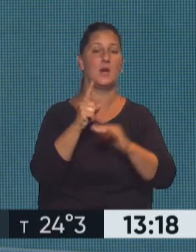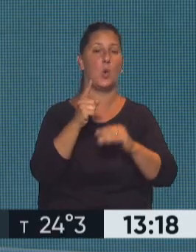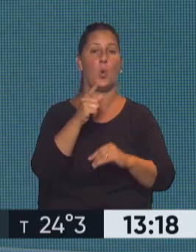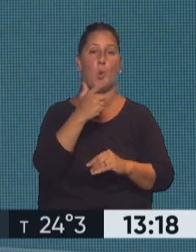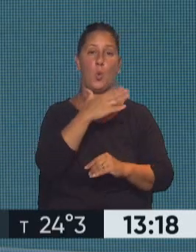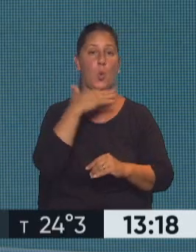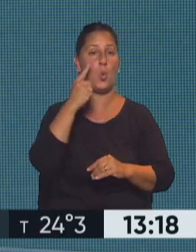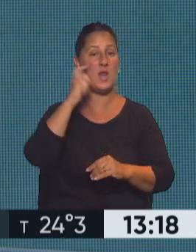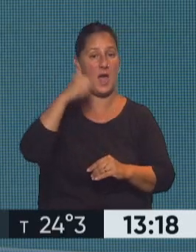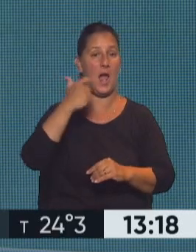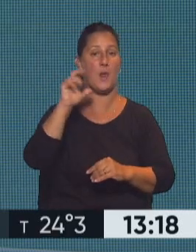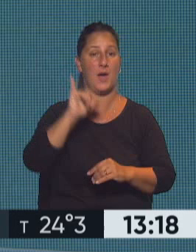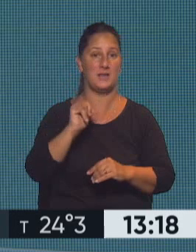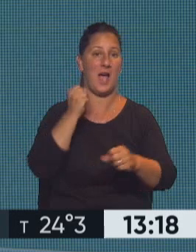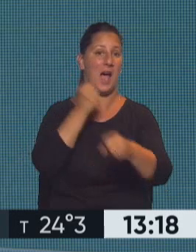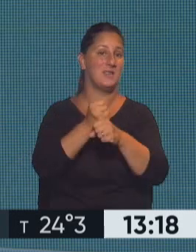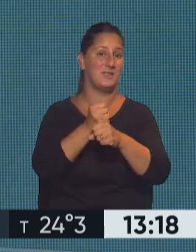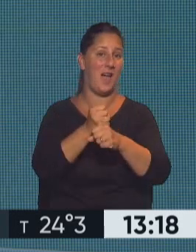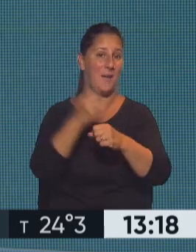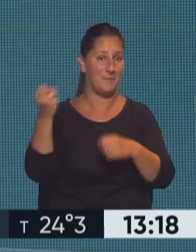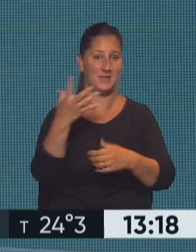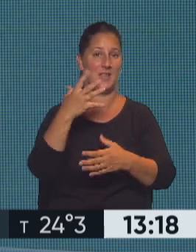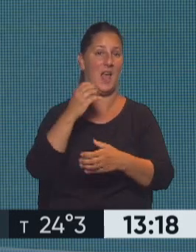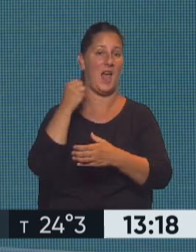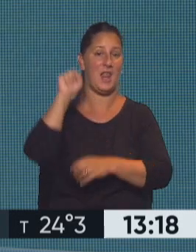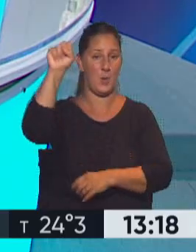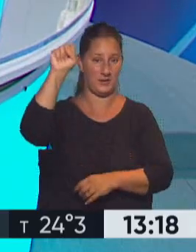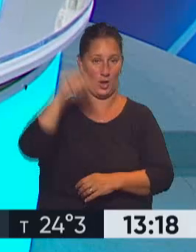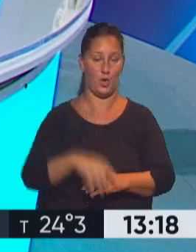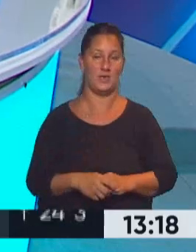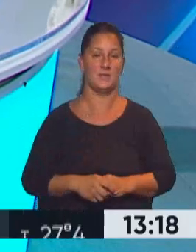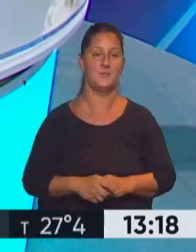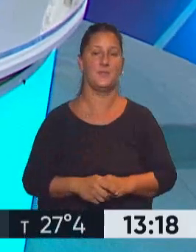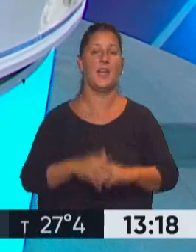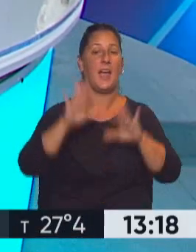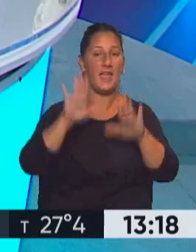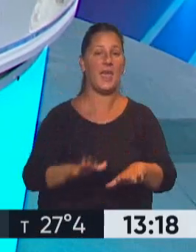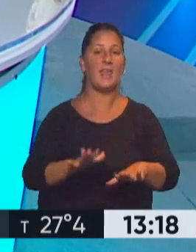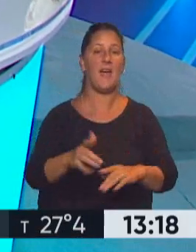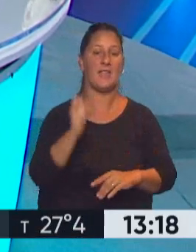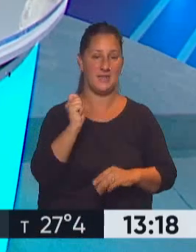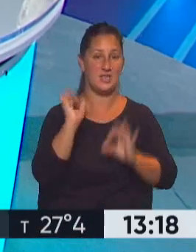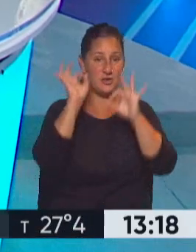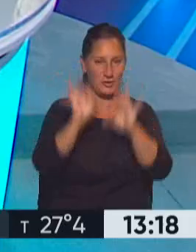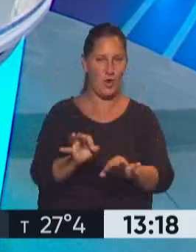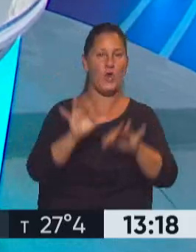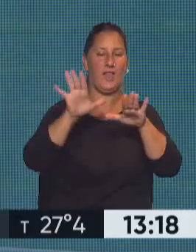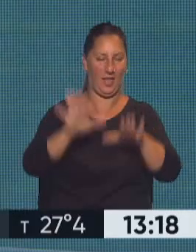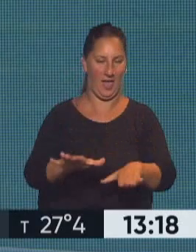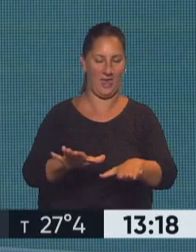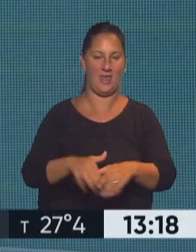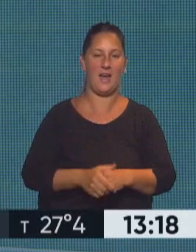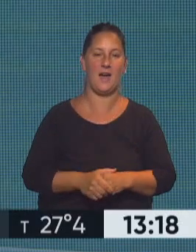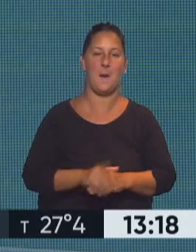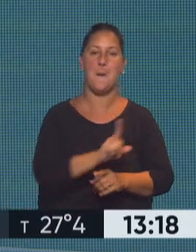Julián Álvarez, hasta el final de la Libertadores, que era lo que quería Marcelo Gallardo. Hasta el que junio. Sí se va a quedar, como sí, dijiste claro. vos, llegó son para los quedarse. Refuerzos. Llegó para quedarse.